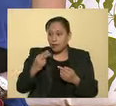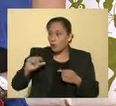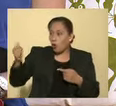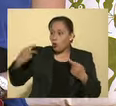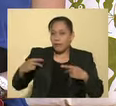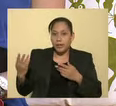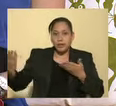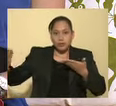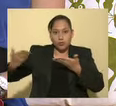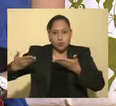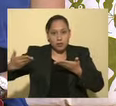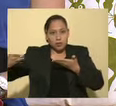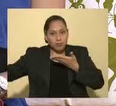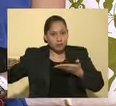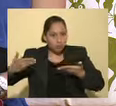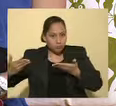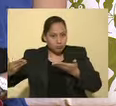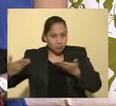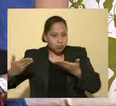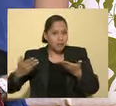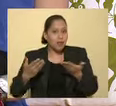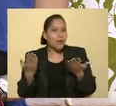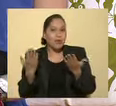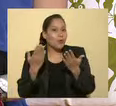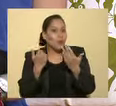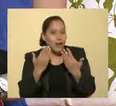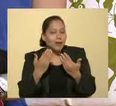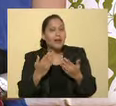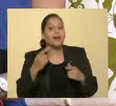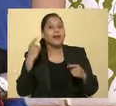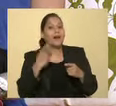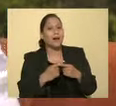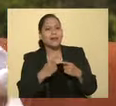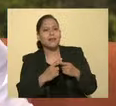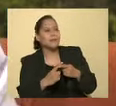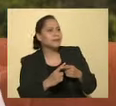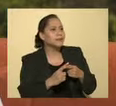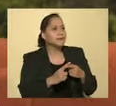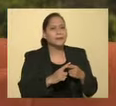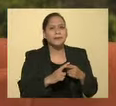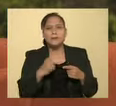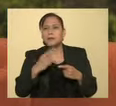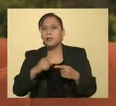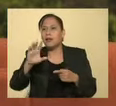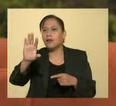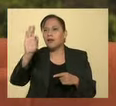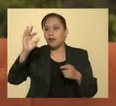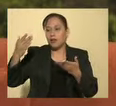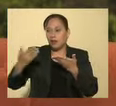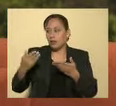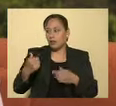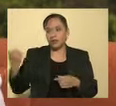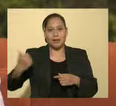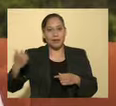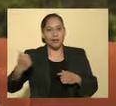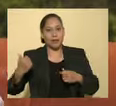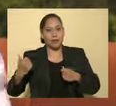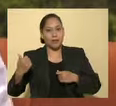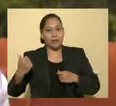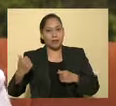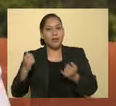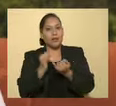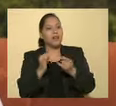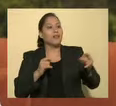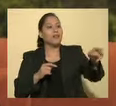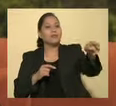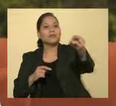referencia, no se puede valer con relación a nada. Y adivina a quién agarras como puntos de referencia. Al de al lado. Al de al lado y al